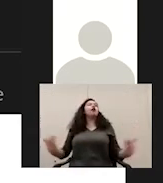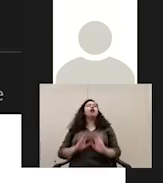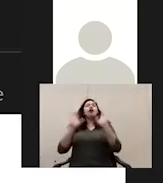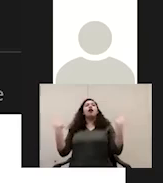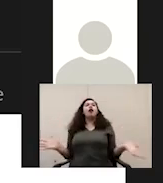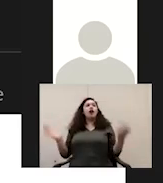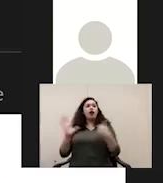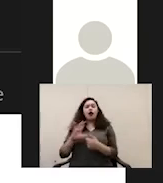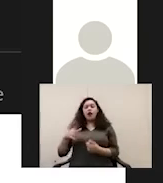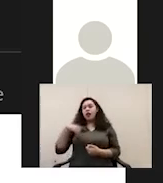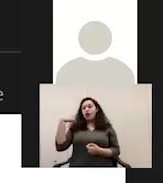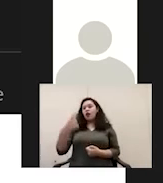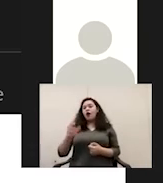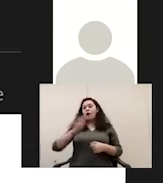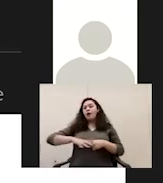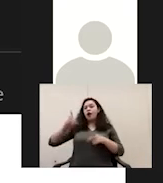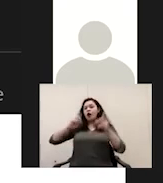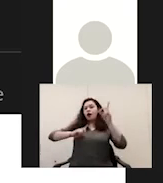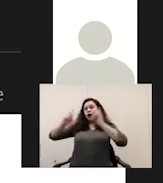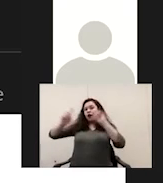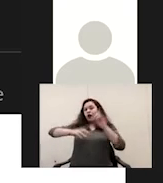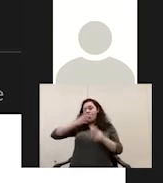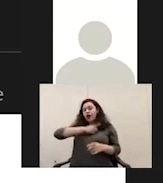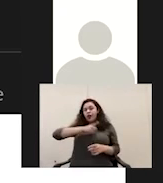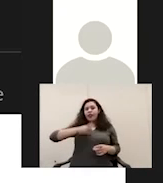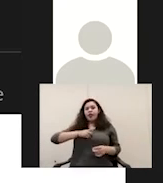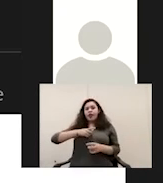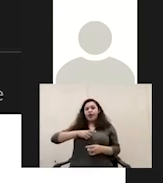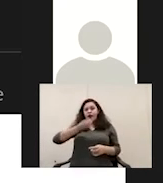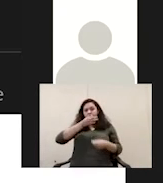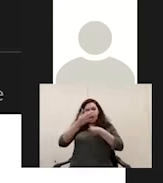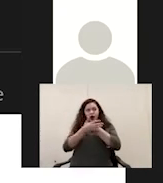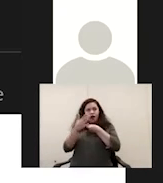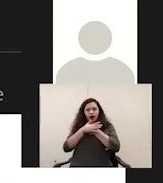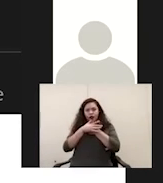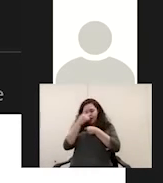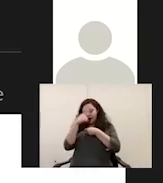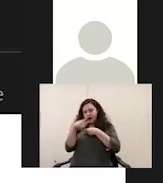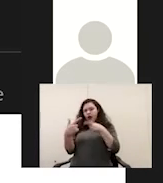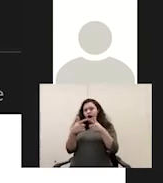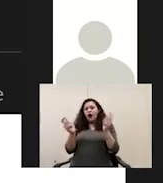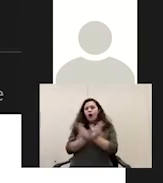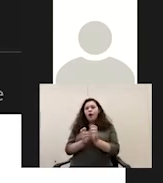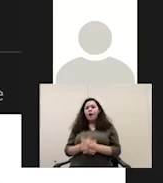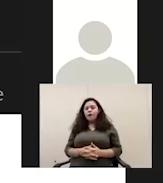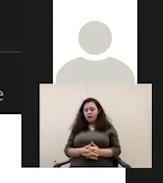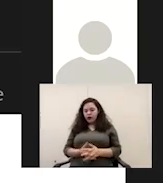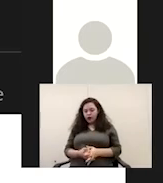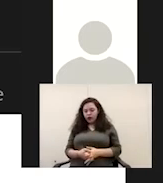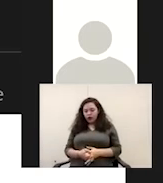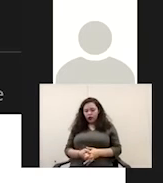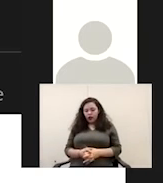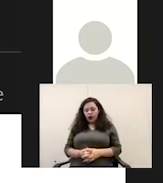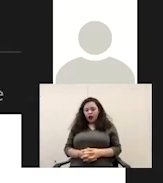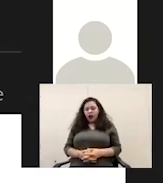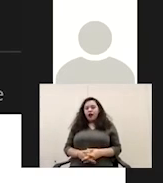detectan uno o más casos sospechosos, hay que llevar a cabo el monitoreo de su grupo, porque